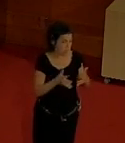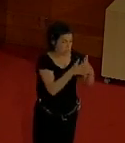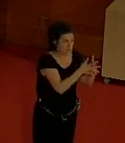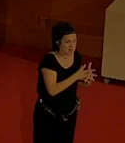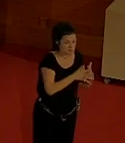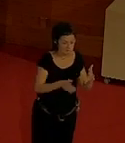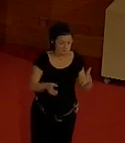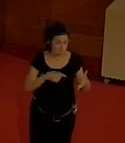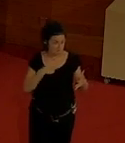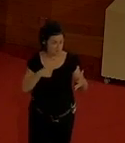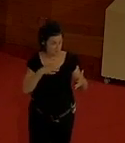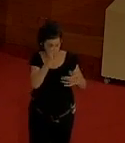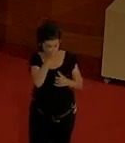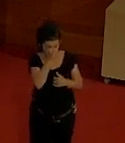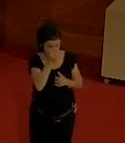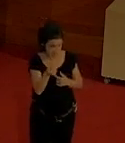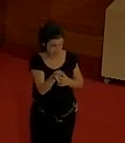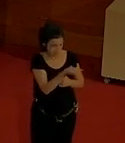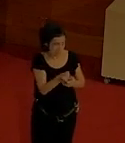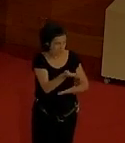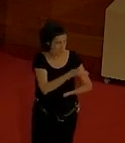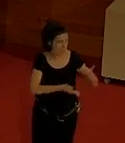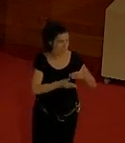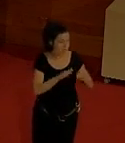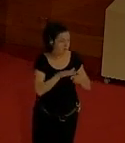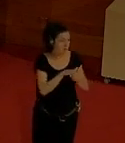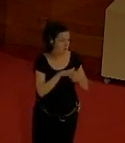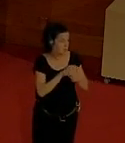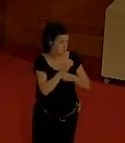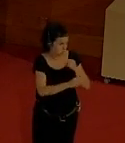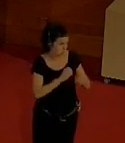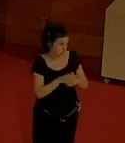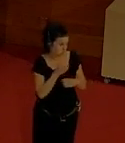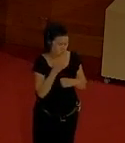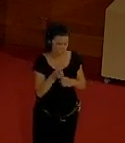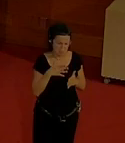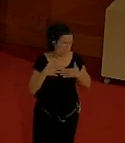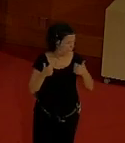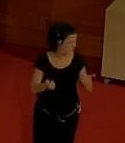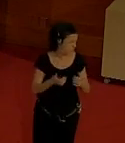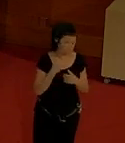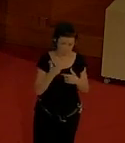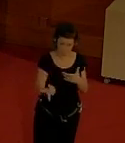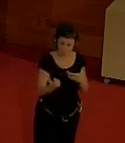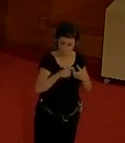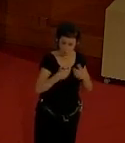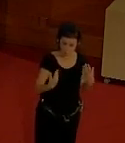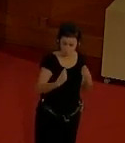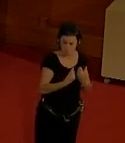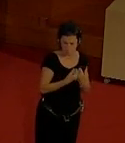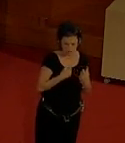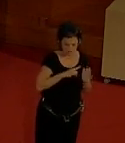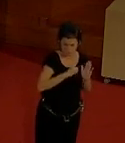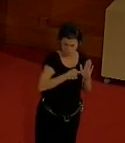en el terreno nuclear le está diciendo chico lo que quieras o sea vente Si te vienes conmigo lo que quieras me da igual hasta violar mi propia